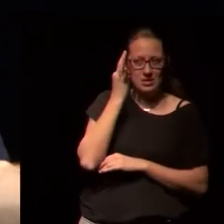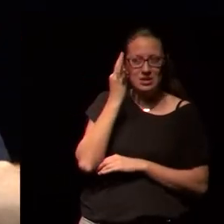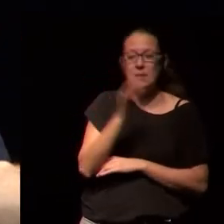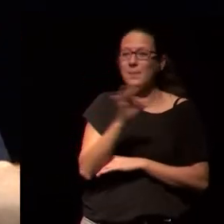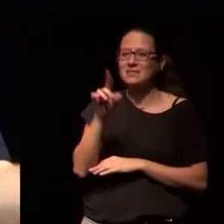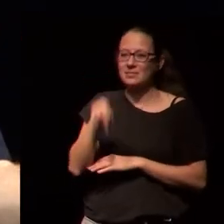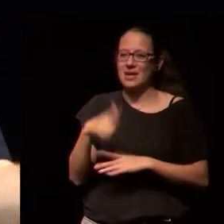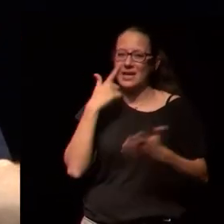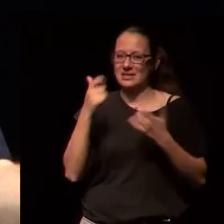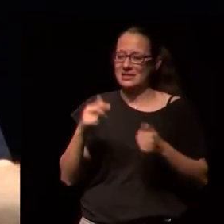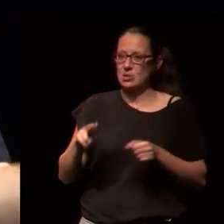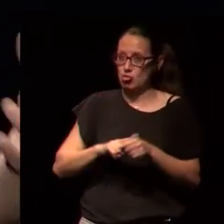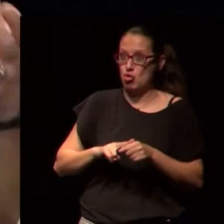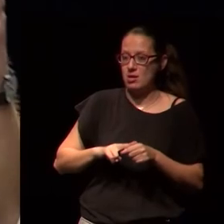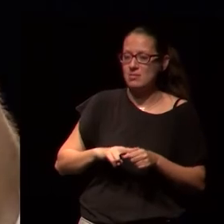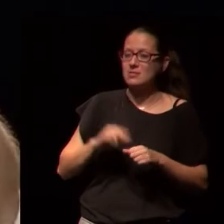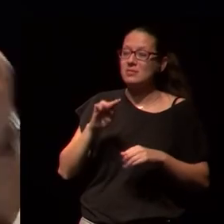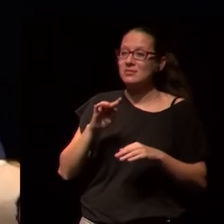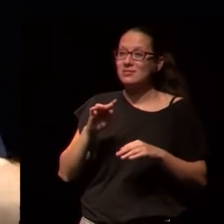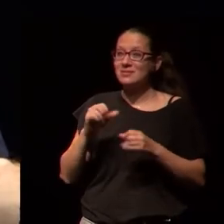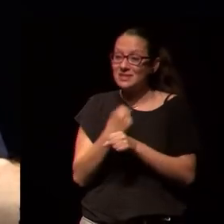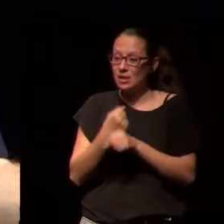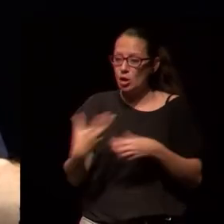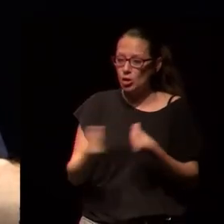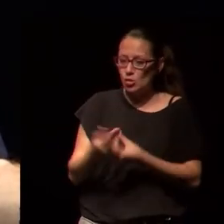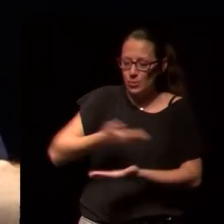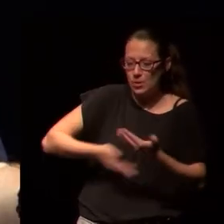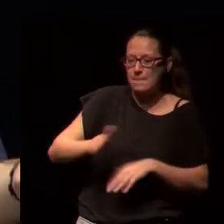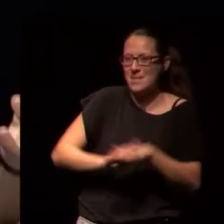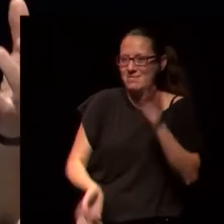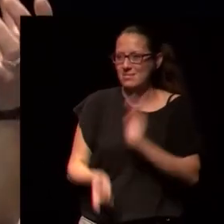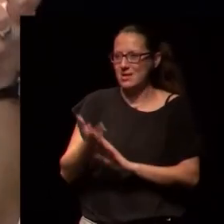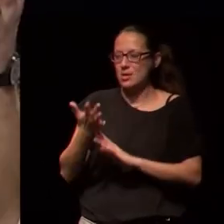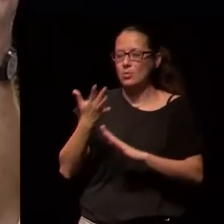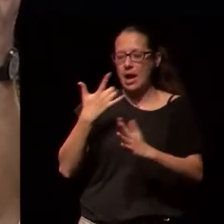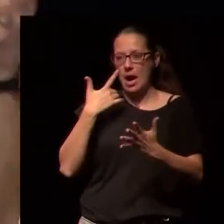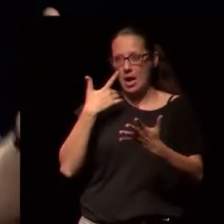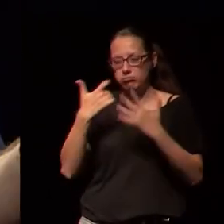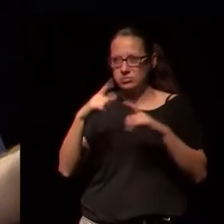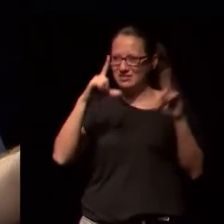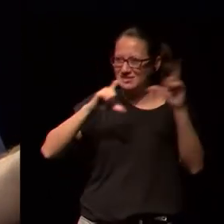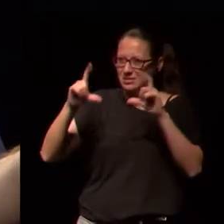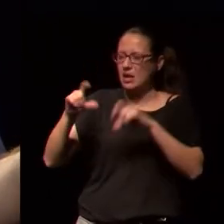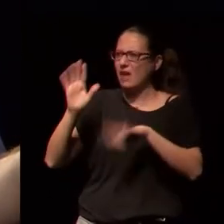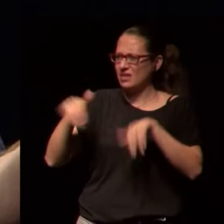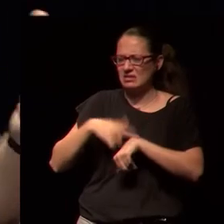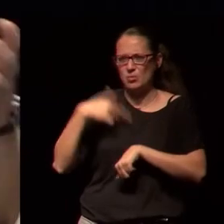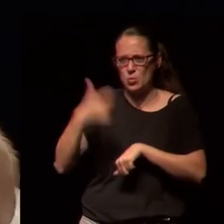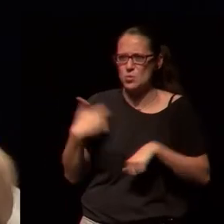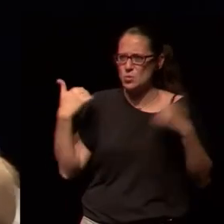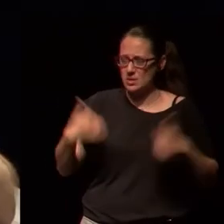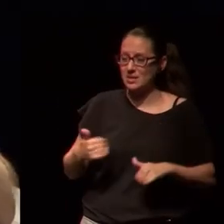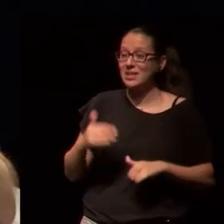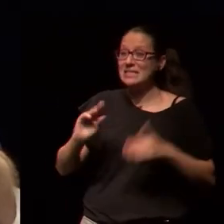para crear una obra que requirió su tiempo, ha publicado un libro y, de